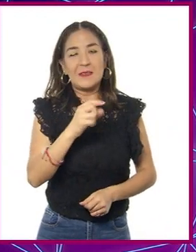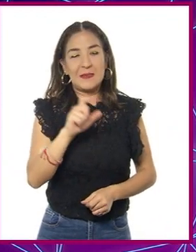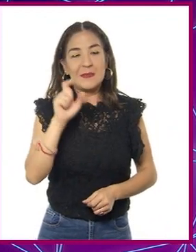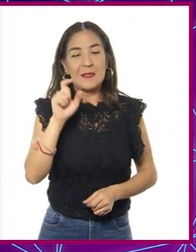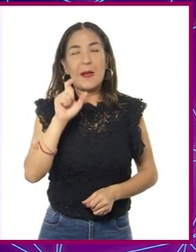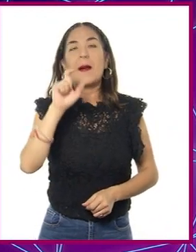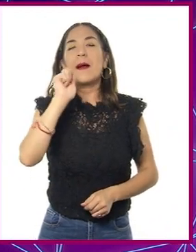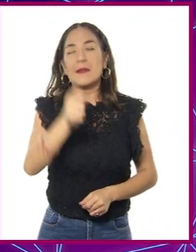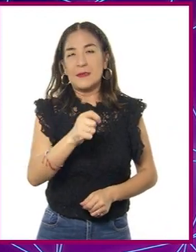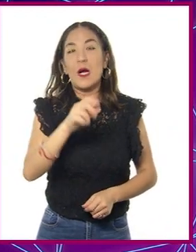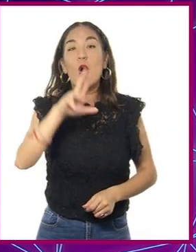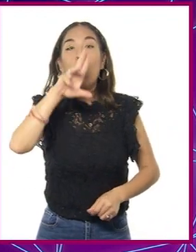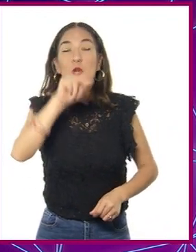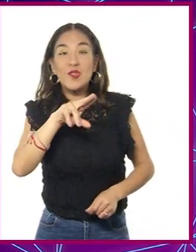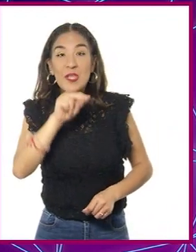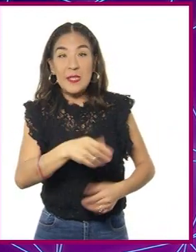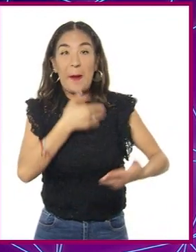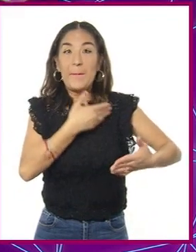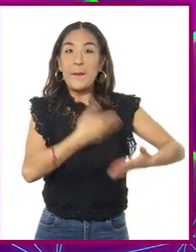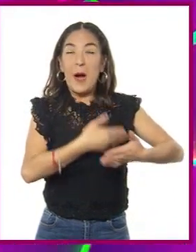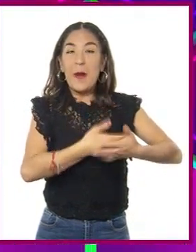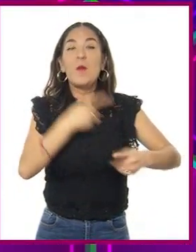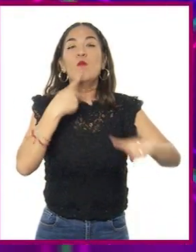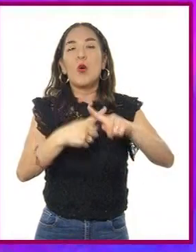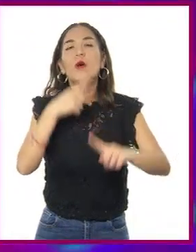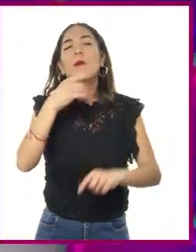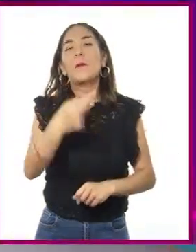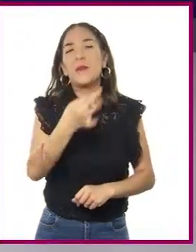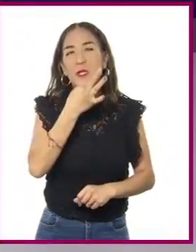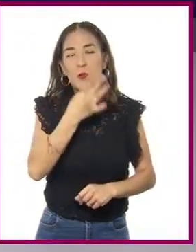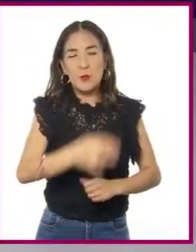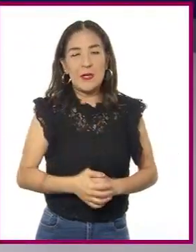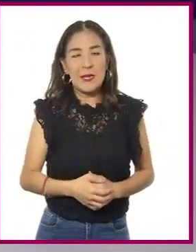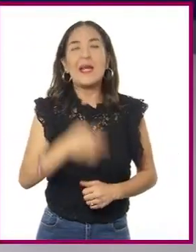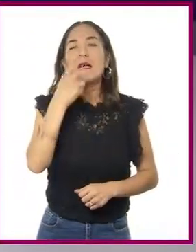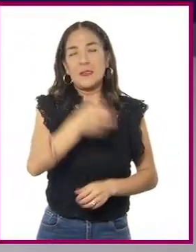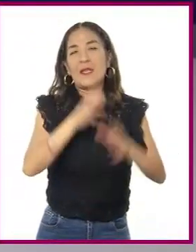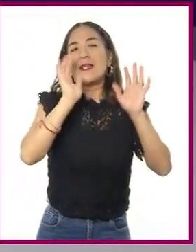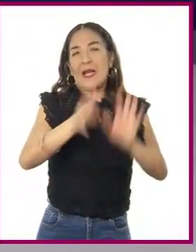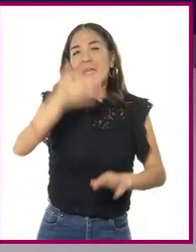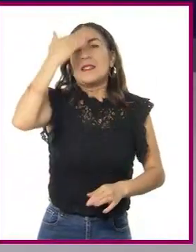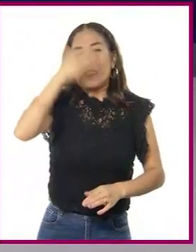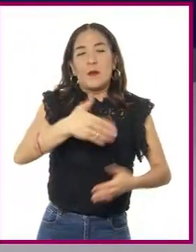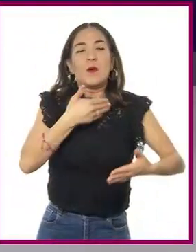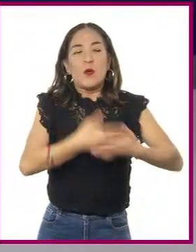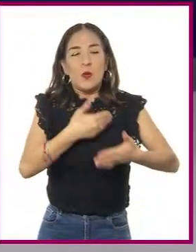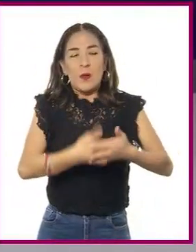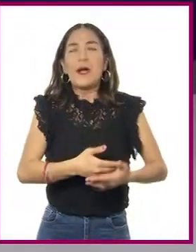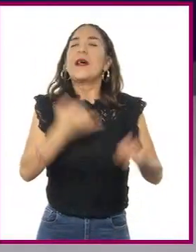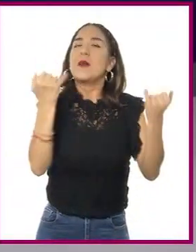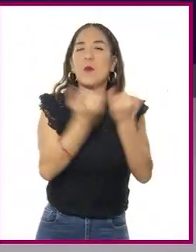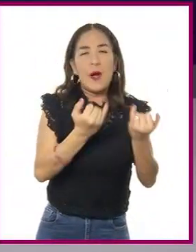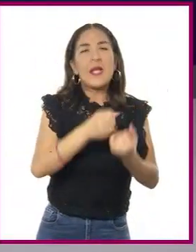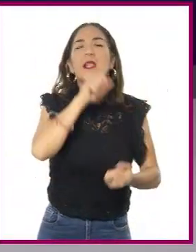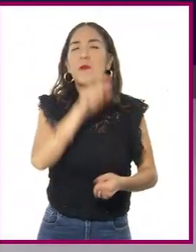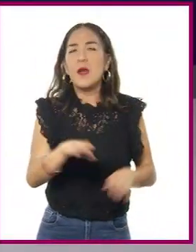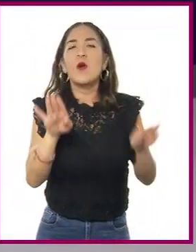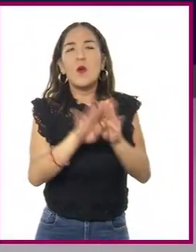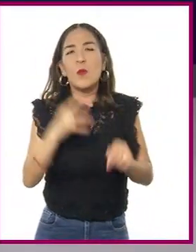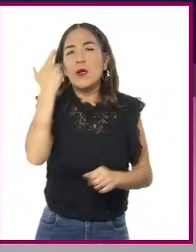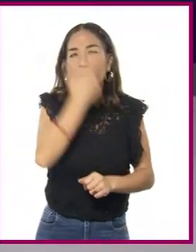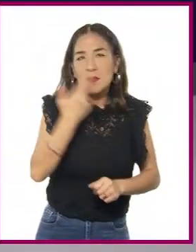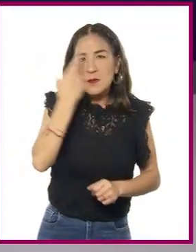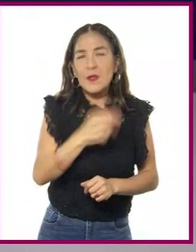cardíaca de 80 latidos por minuto. Ya se conocieron las pulsaciones por minuto que tuve. Así también es posible analizar